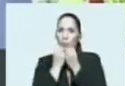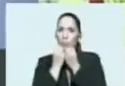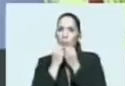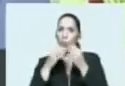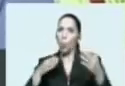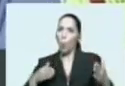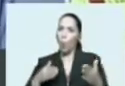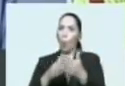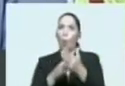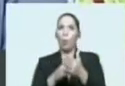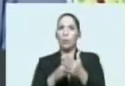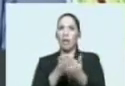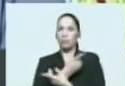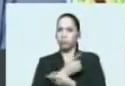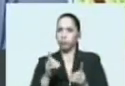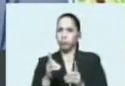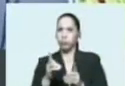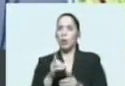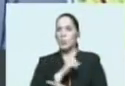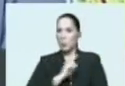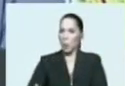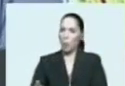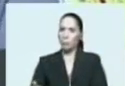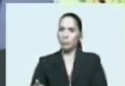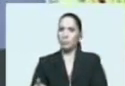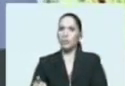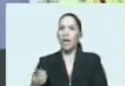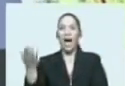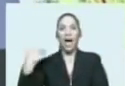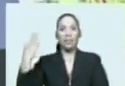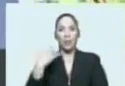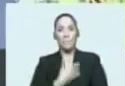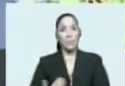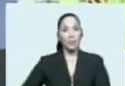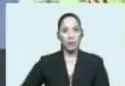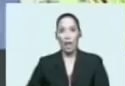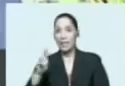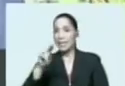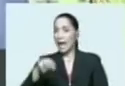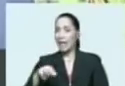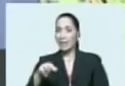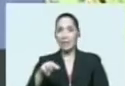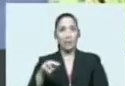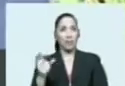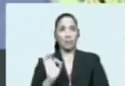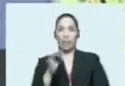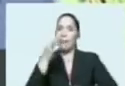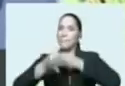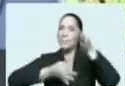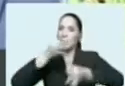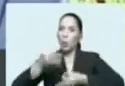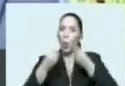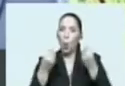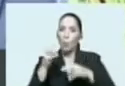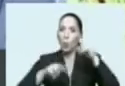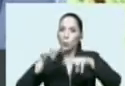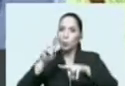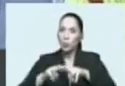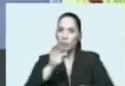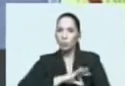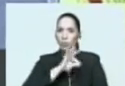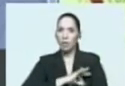feroz de fulgencio batista pero que nadie nunca les explicó cómo era que se construye el socialismo